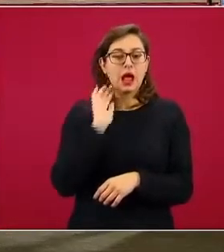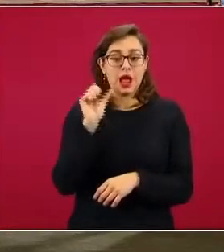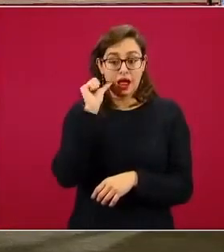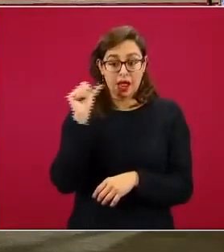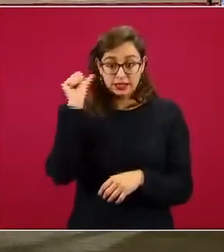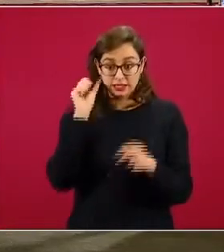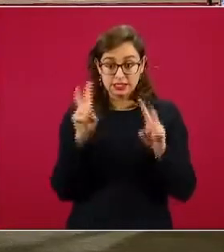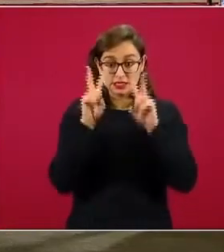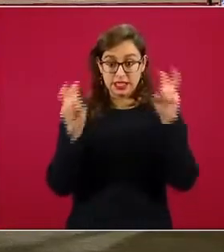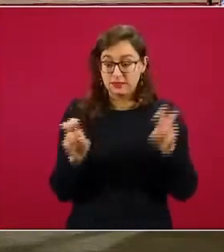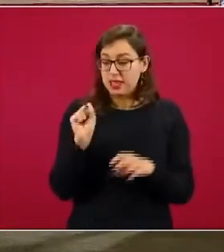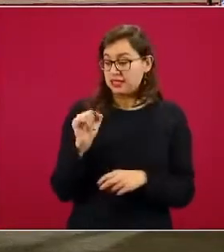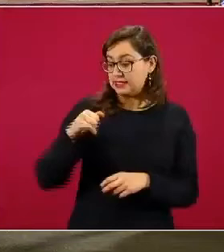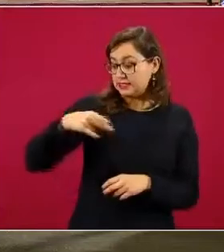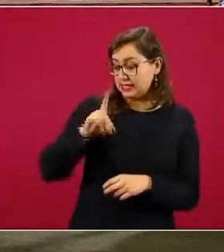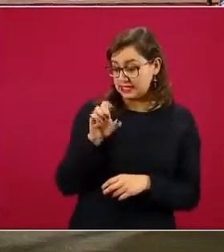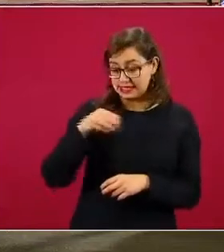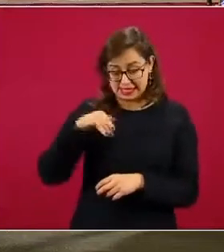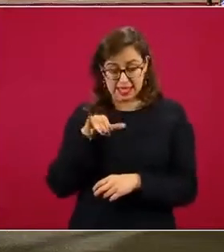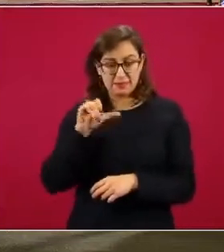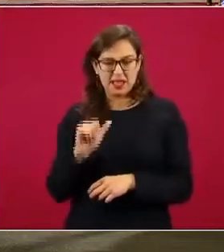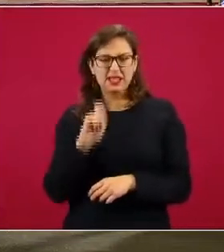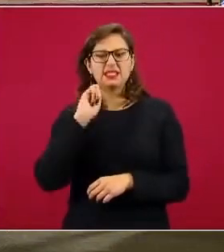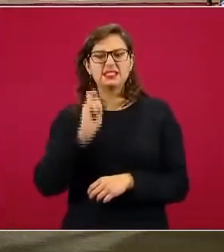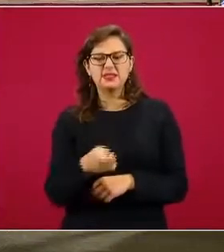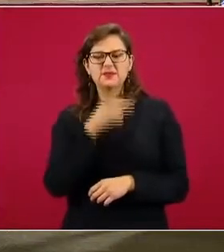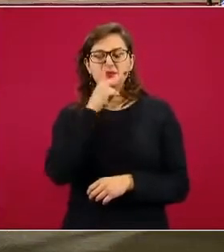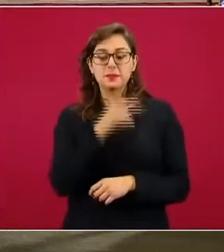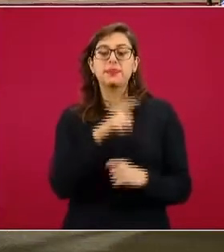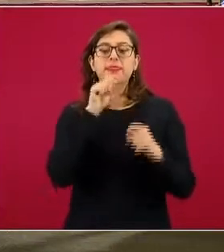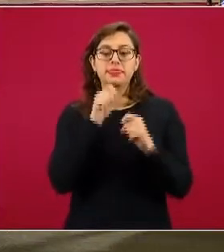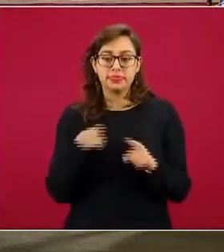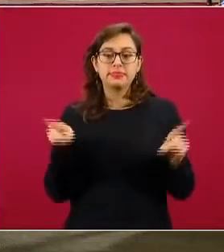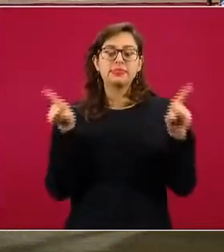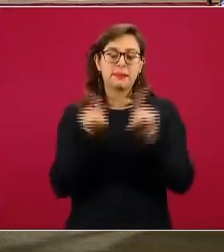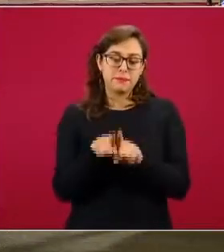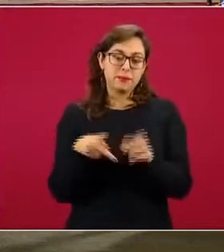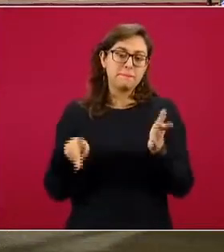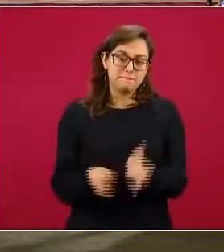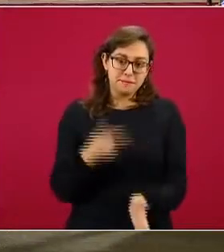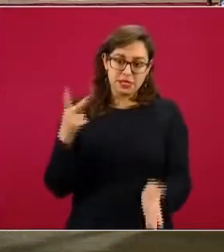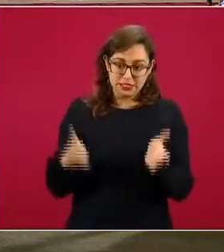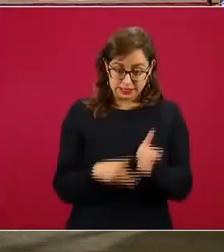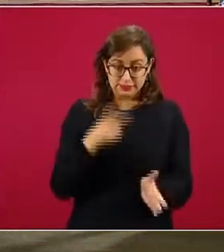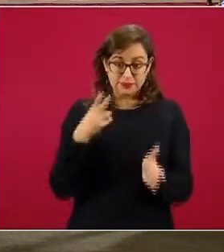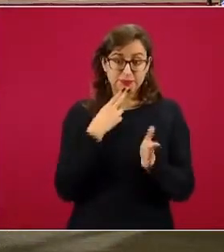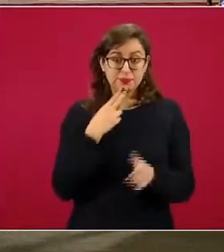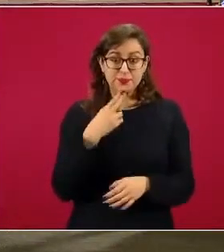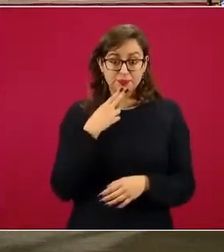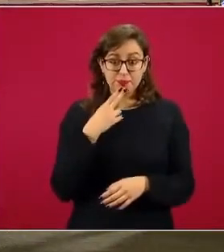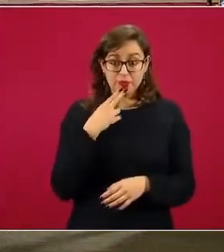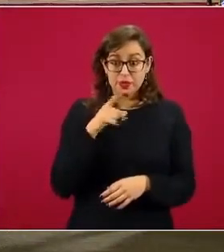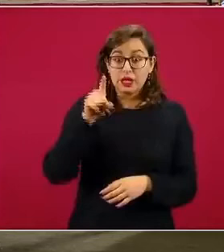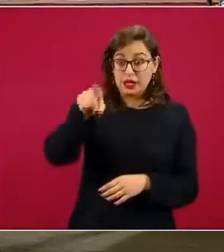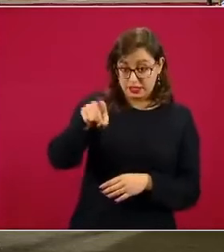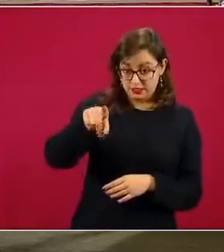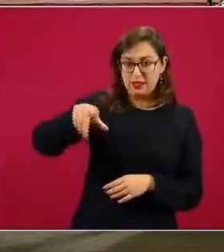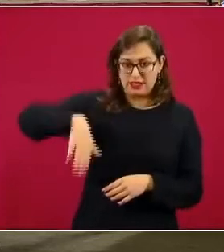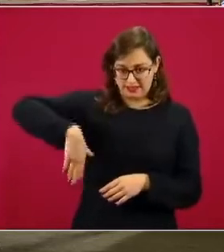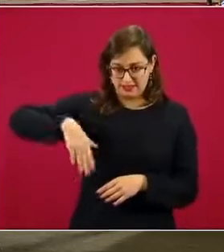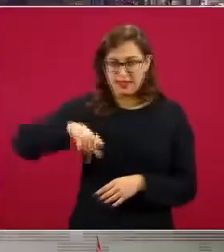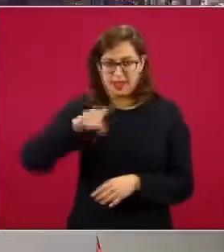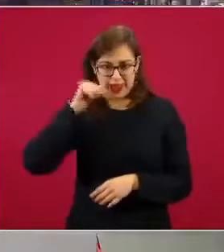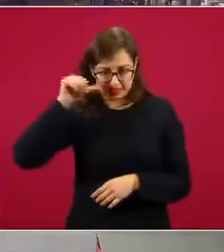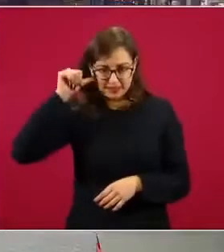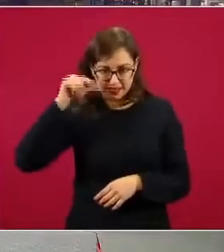lo de sindemia, y hablábamos del término sindemia, también se utiliza, o se ha utilizado, Héctor Herrera lo comentaba,